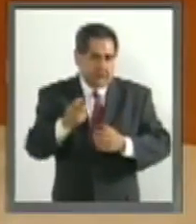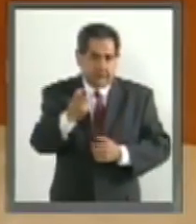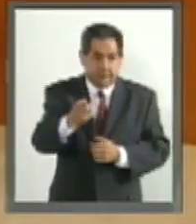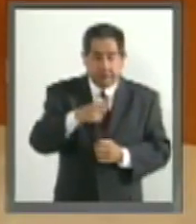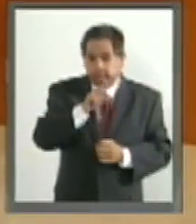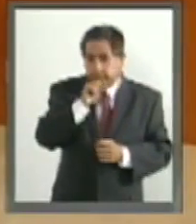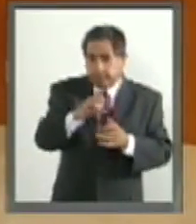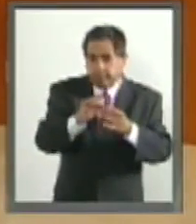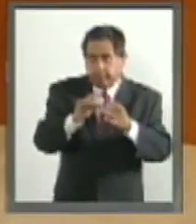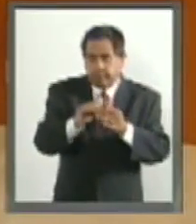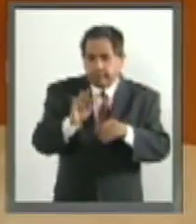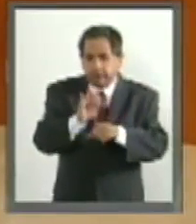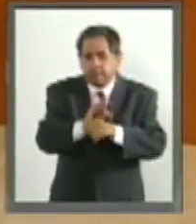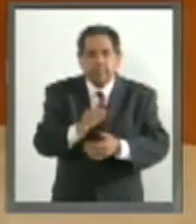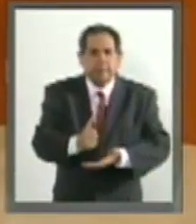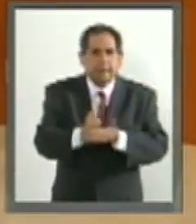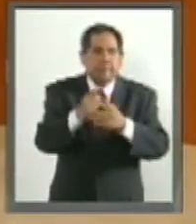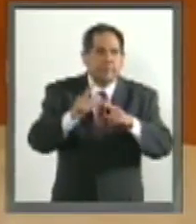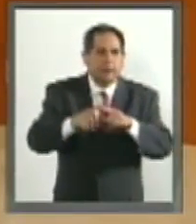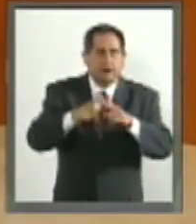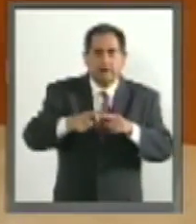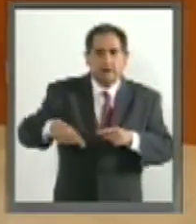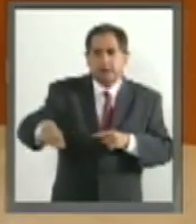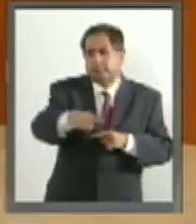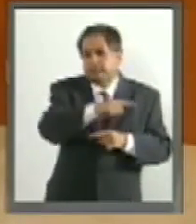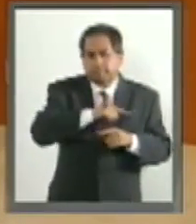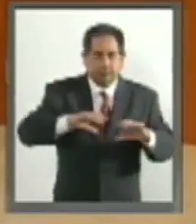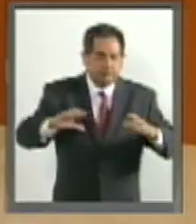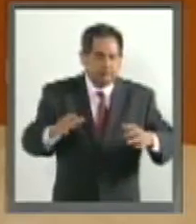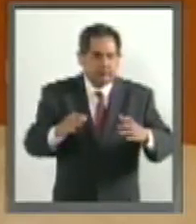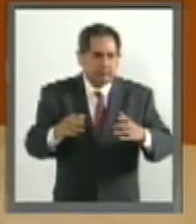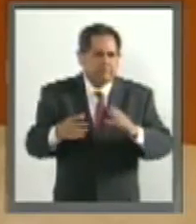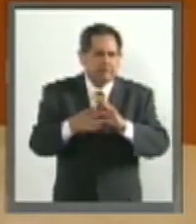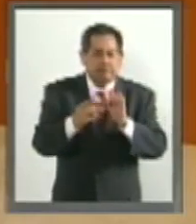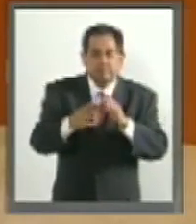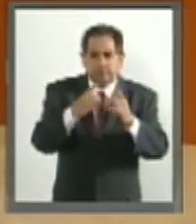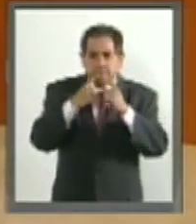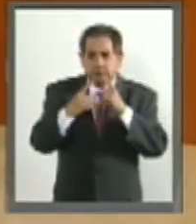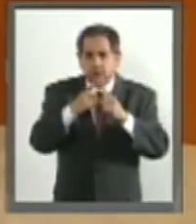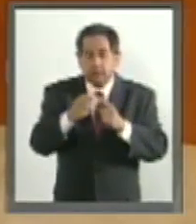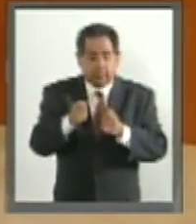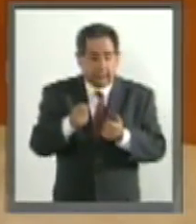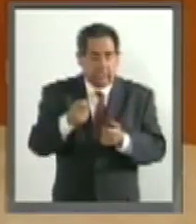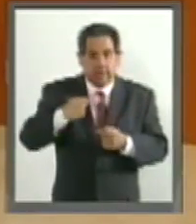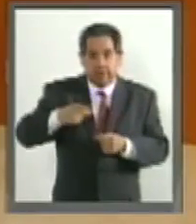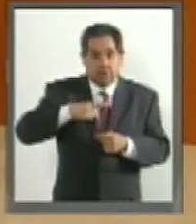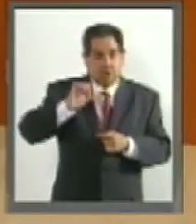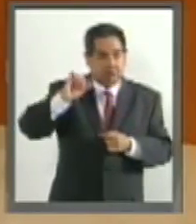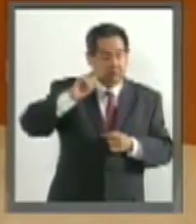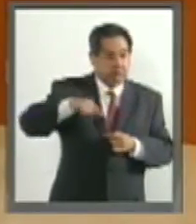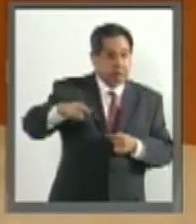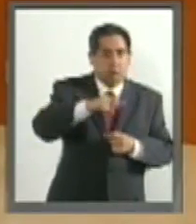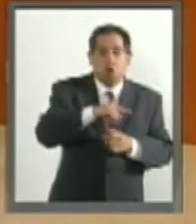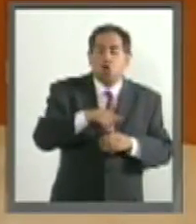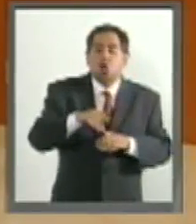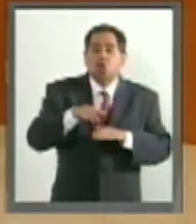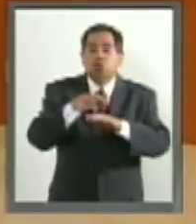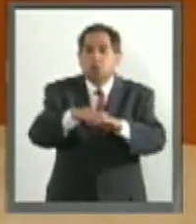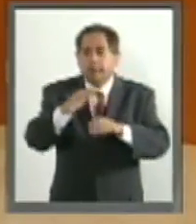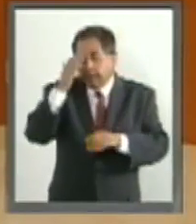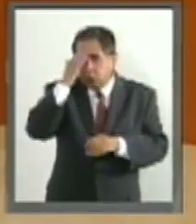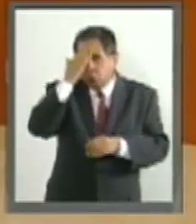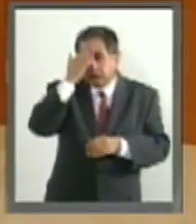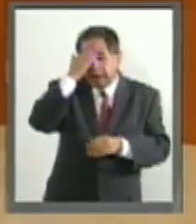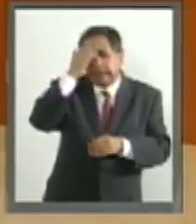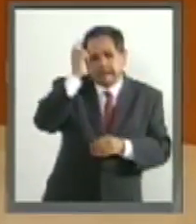trata de fortalecer a los cuerpos alas y los servidores en materia de formación